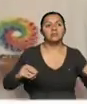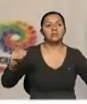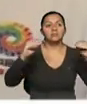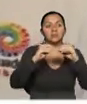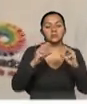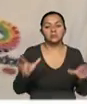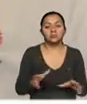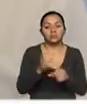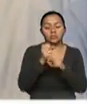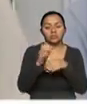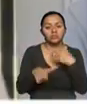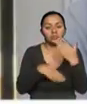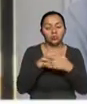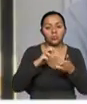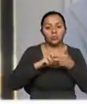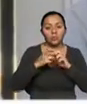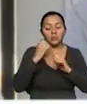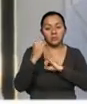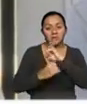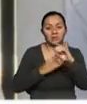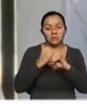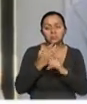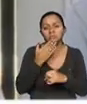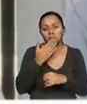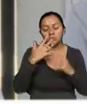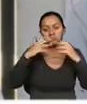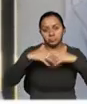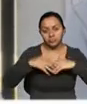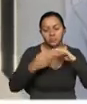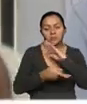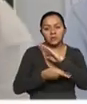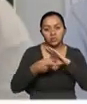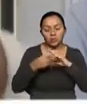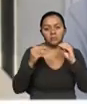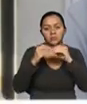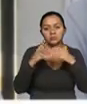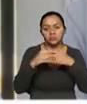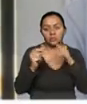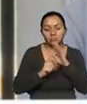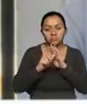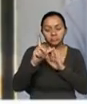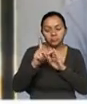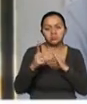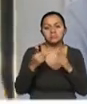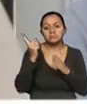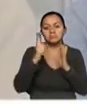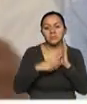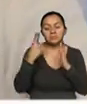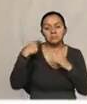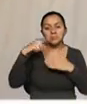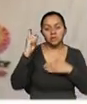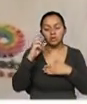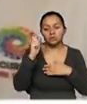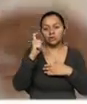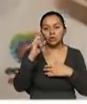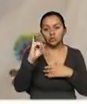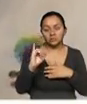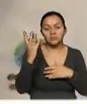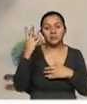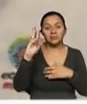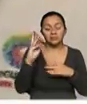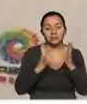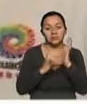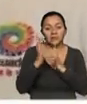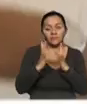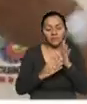enfrentar a la vez todos estos problemas externos, como desplome el precio del petróleo, la apreciación del dólar, mil millones Occidente, el terremoto del 16 de abril, la